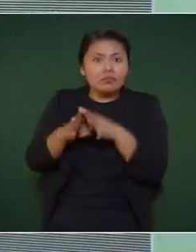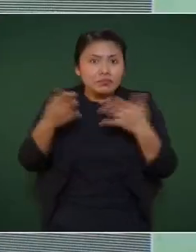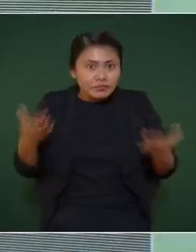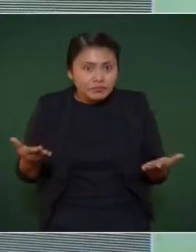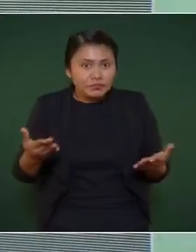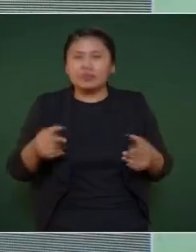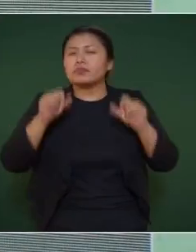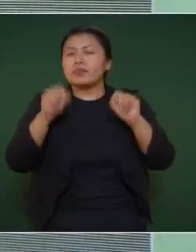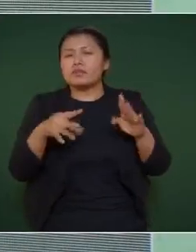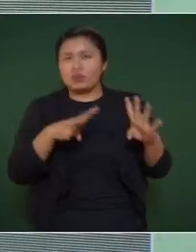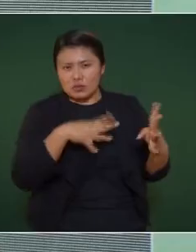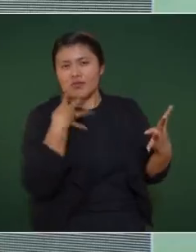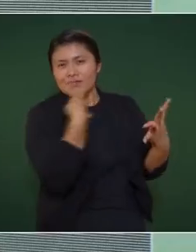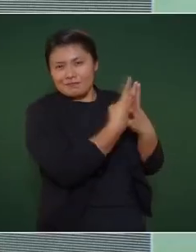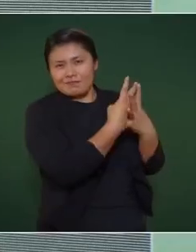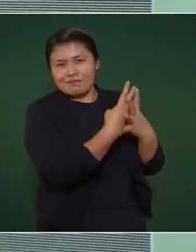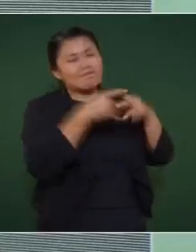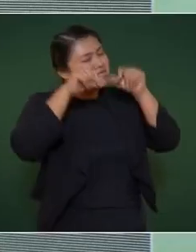reclusorios.